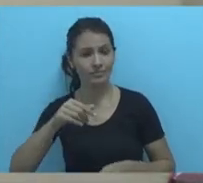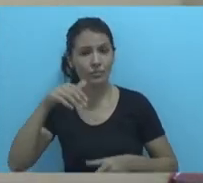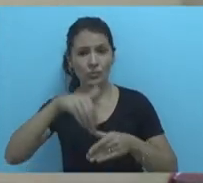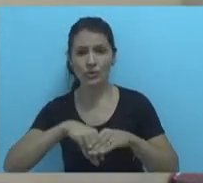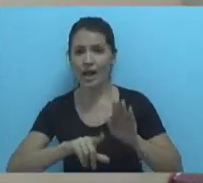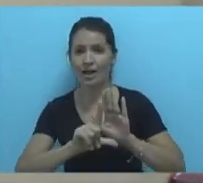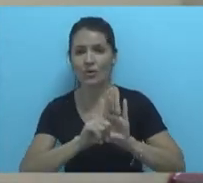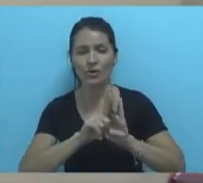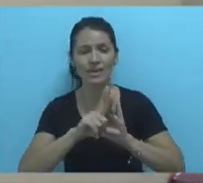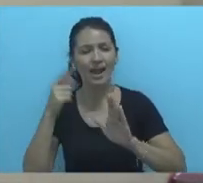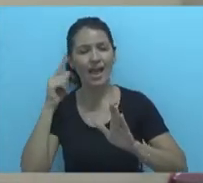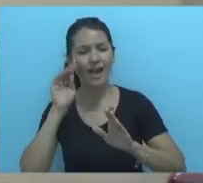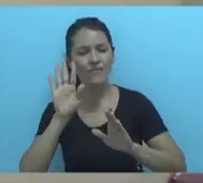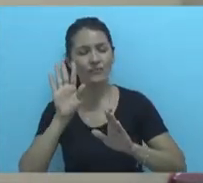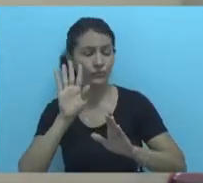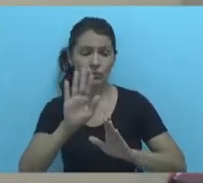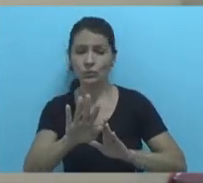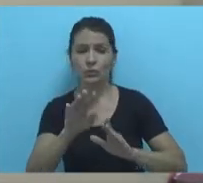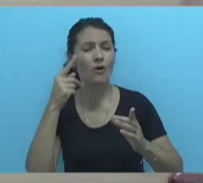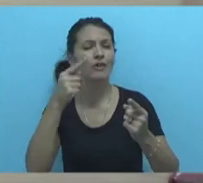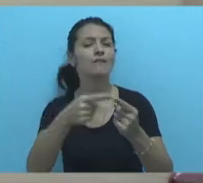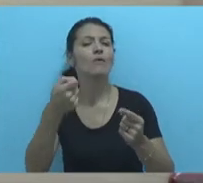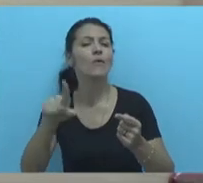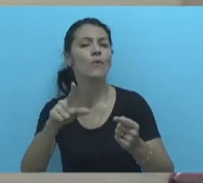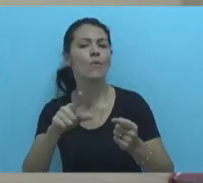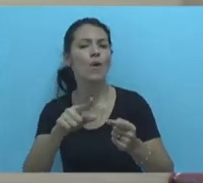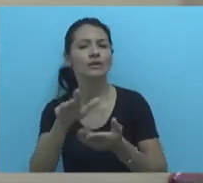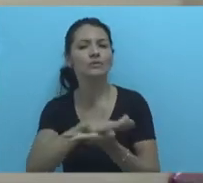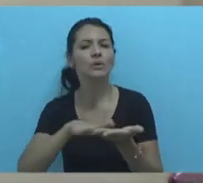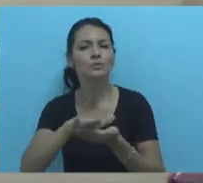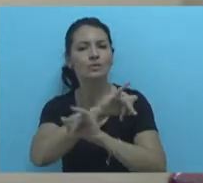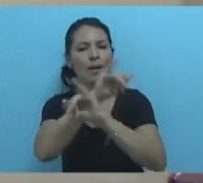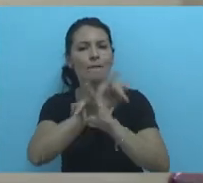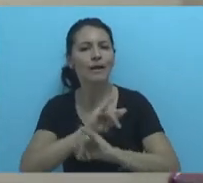brindemos soluciones pacíficas a favor de las mayorías.